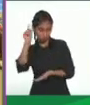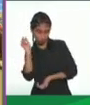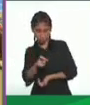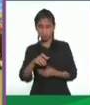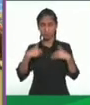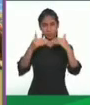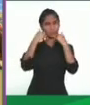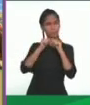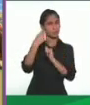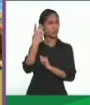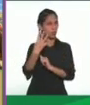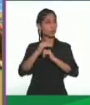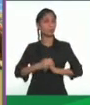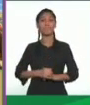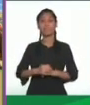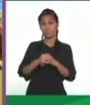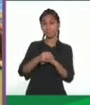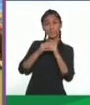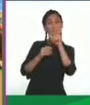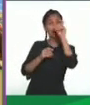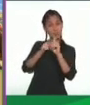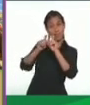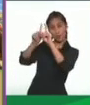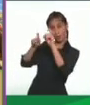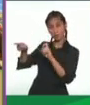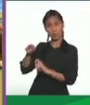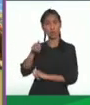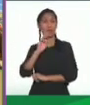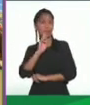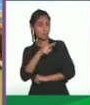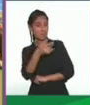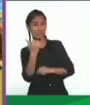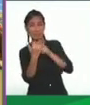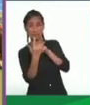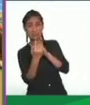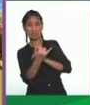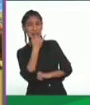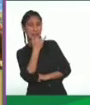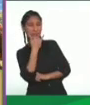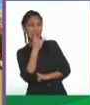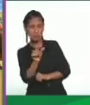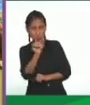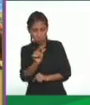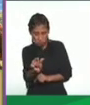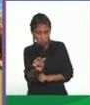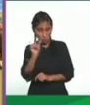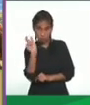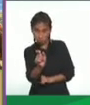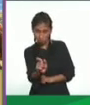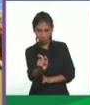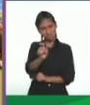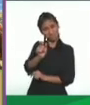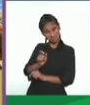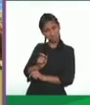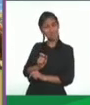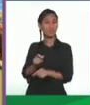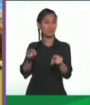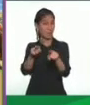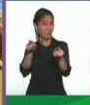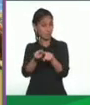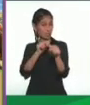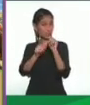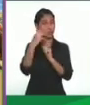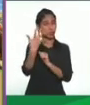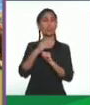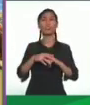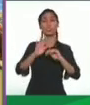4. El jugador que responda a la pregunta de manera incorrecta retrocede un casillero. Número 5. Las respuestas de verificación